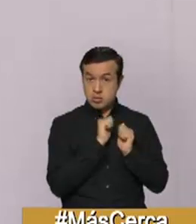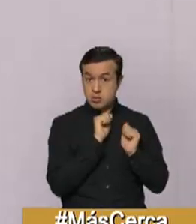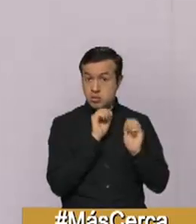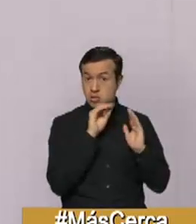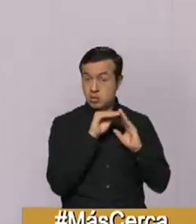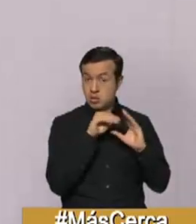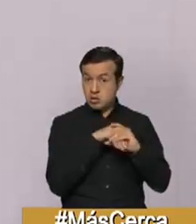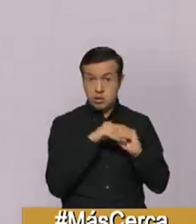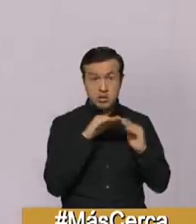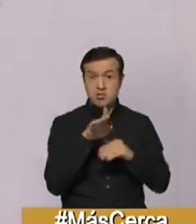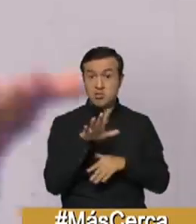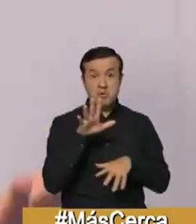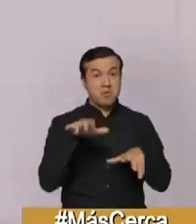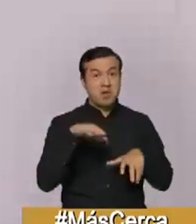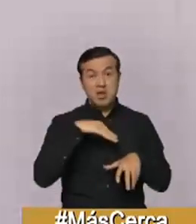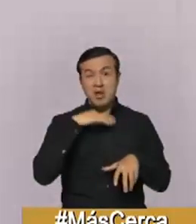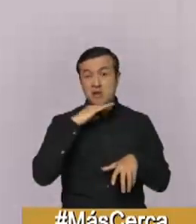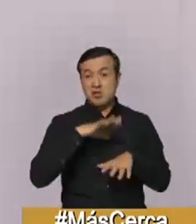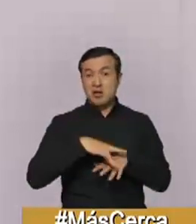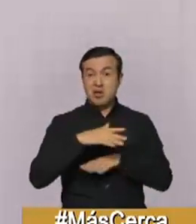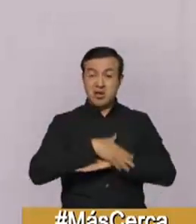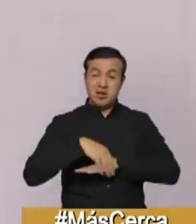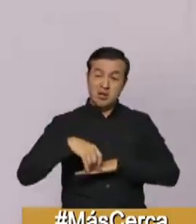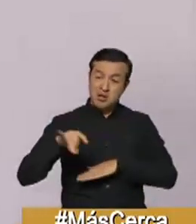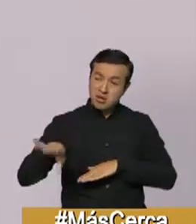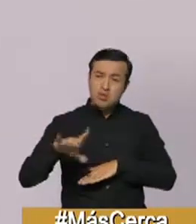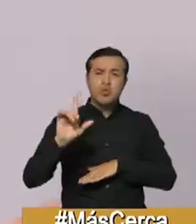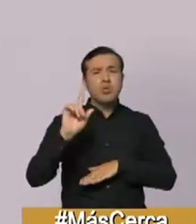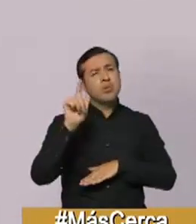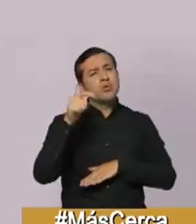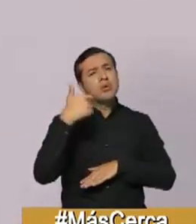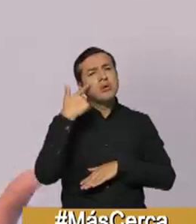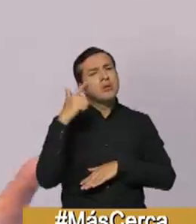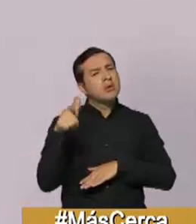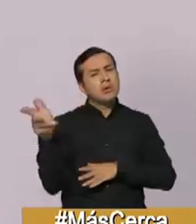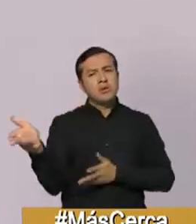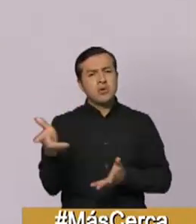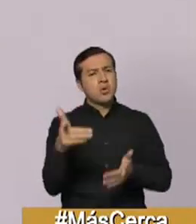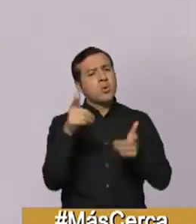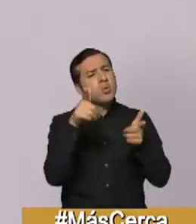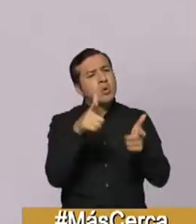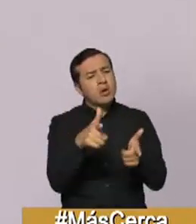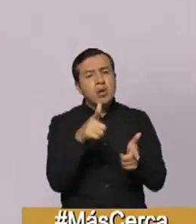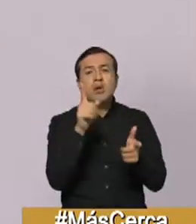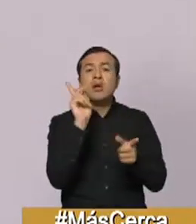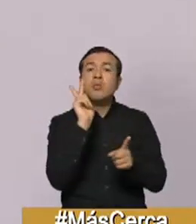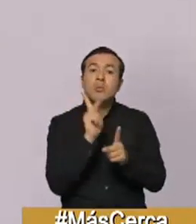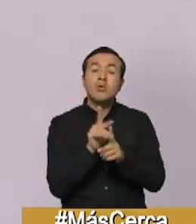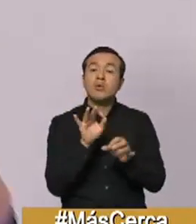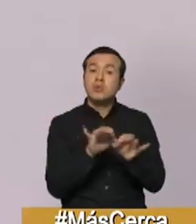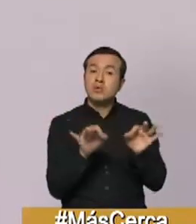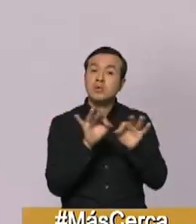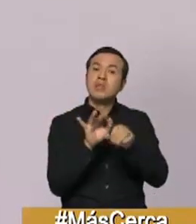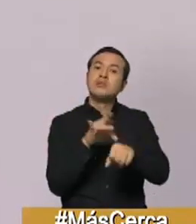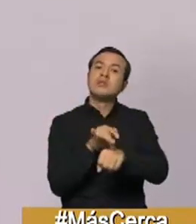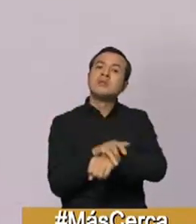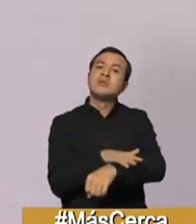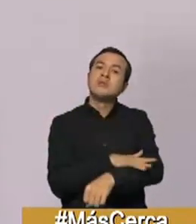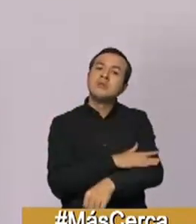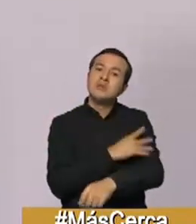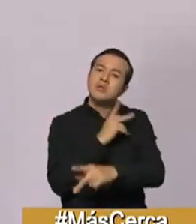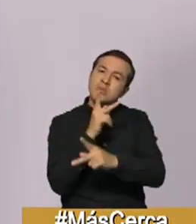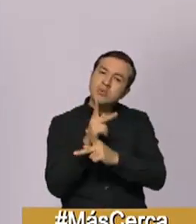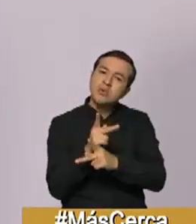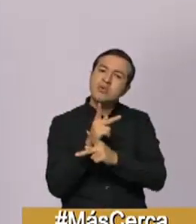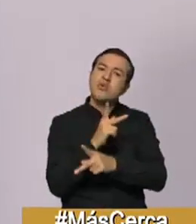usted ya no aguanta a su perrito, no lo deje tirado en la calle. Búsquele a alguien que pueda cuidarlo. Es cuestión de conciencia, es cuestión de